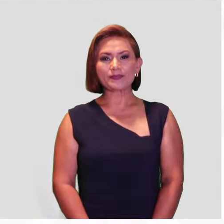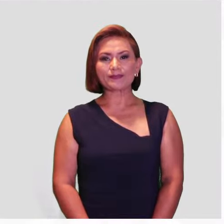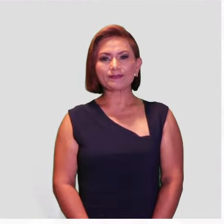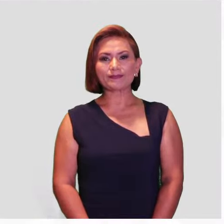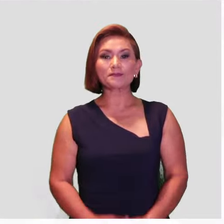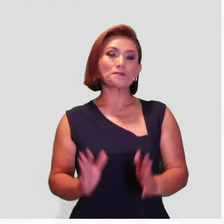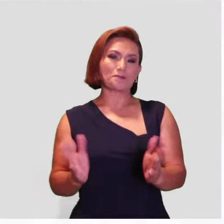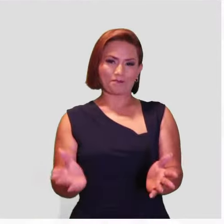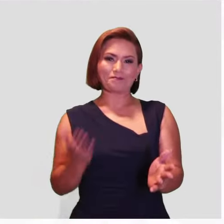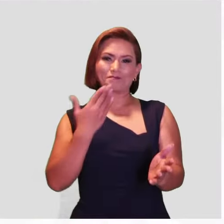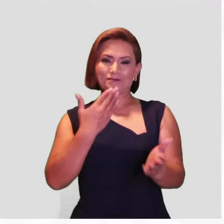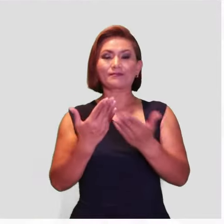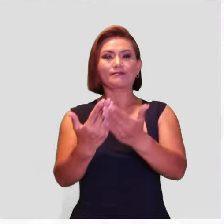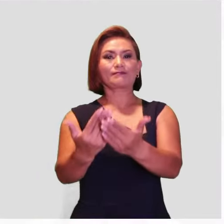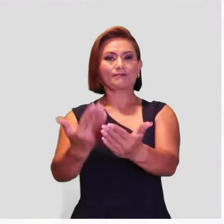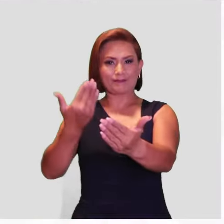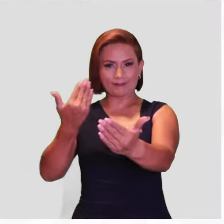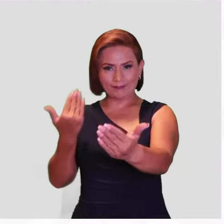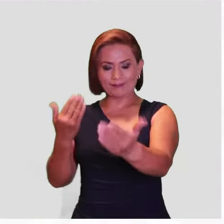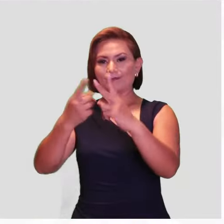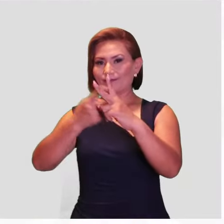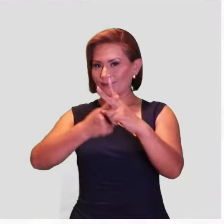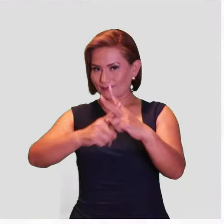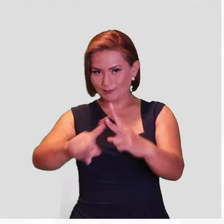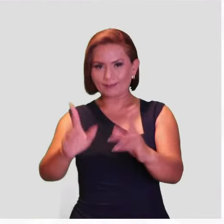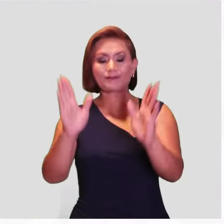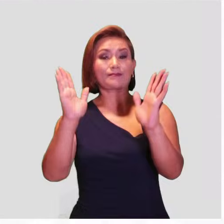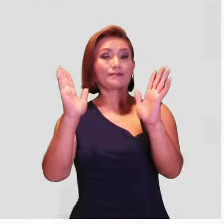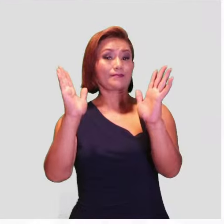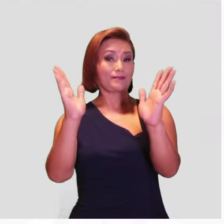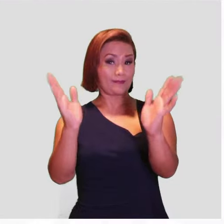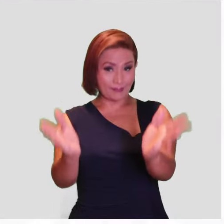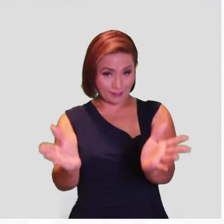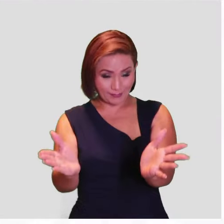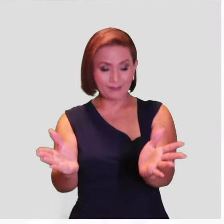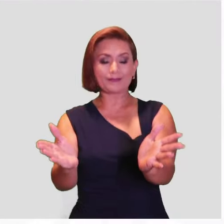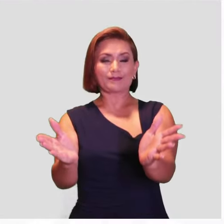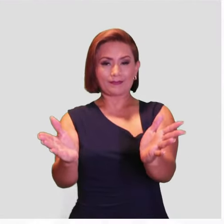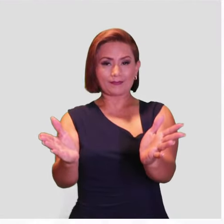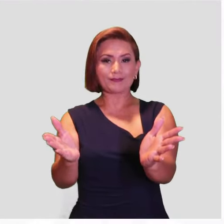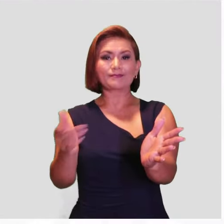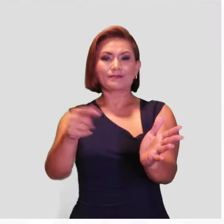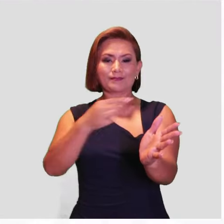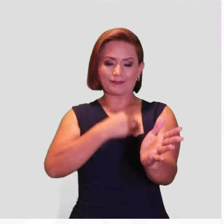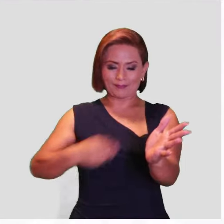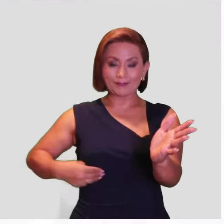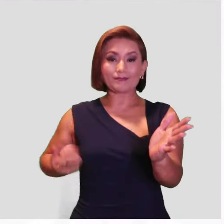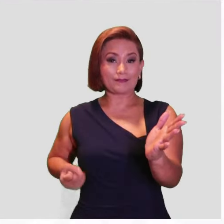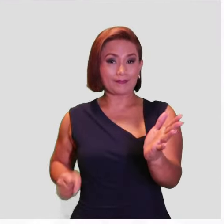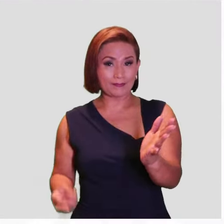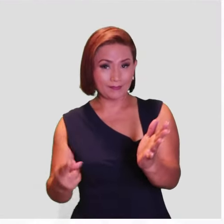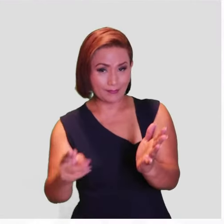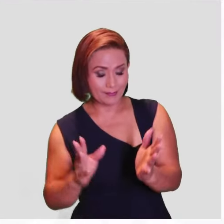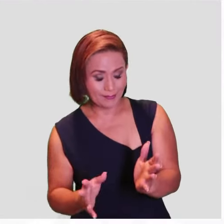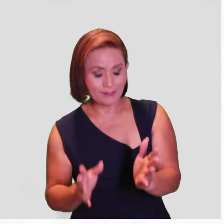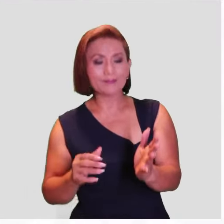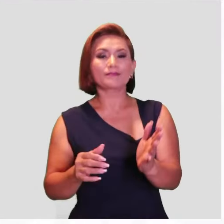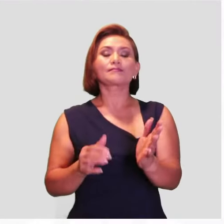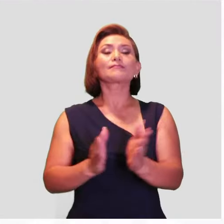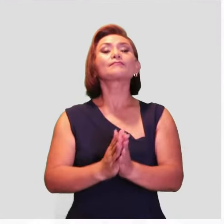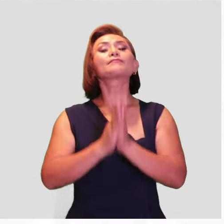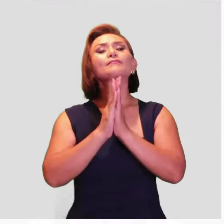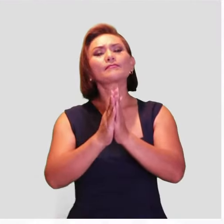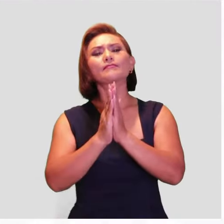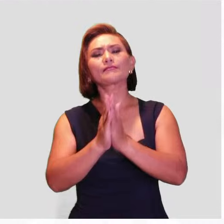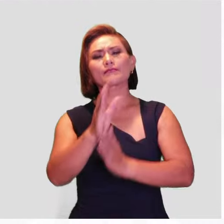Bueno, y antes de iniciar con este diálogo entre las candidaturas a la presidencia municipal de San Juan del Río, solicitamos a cada una de